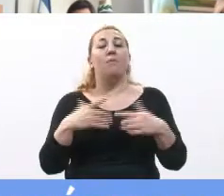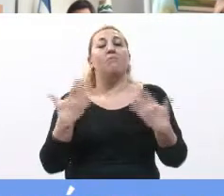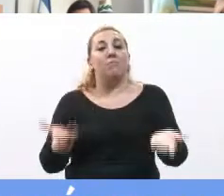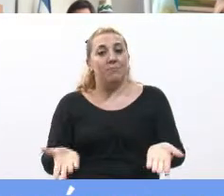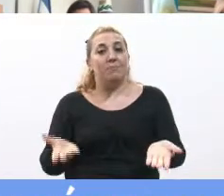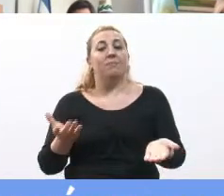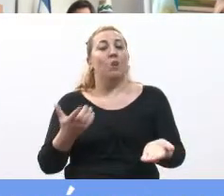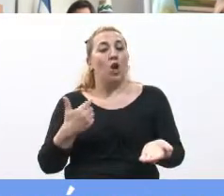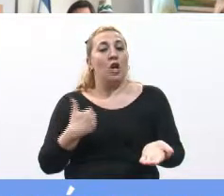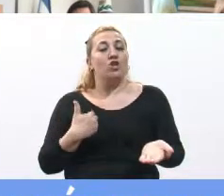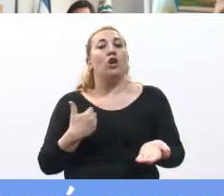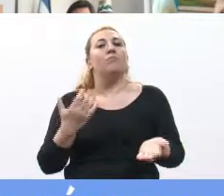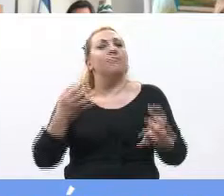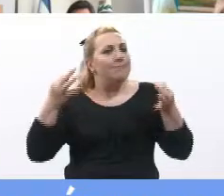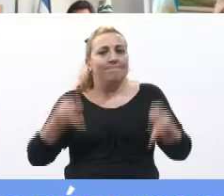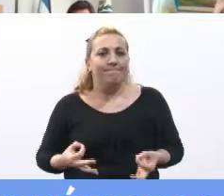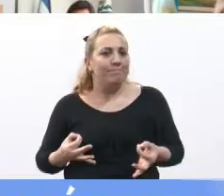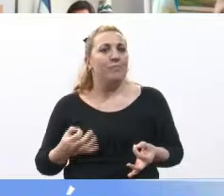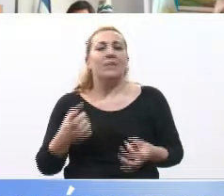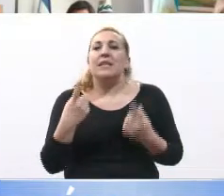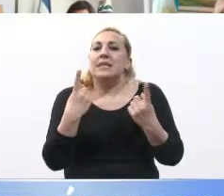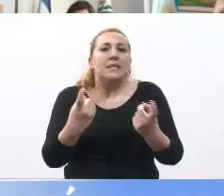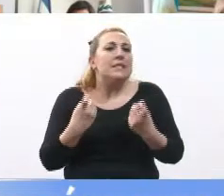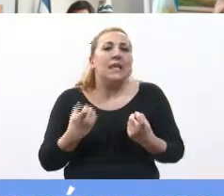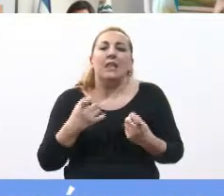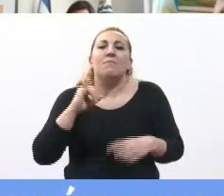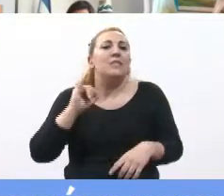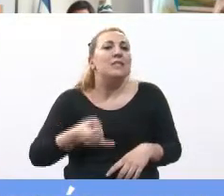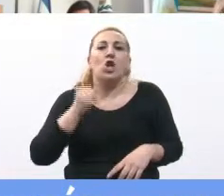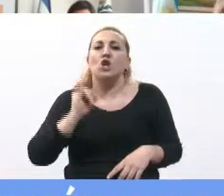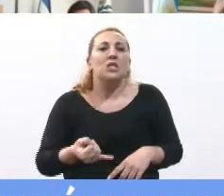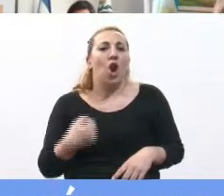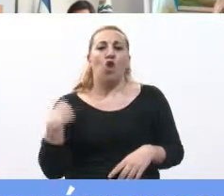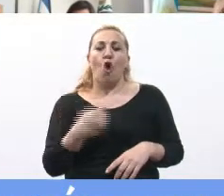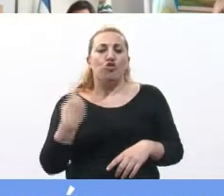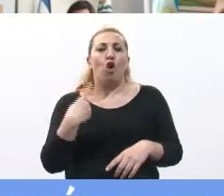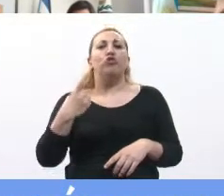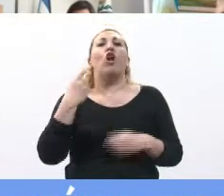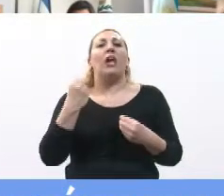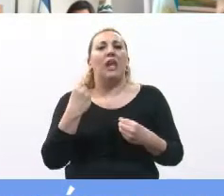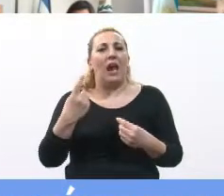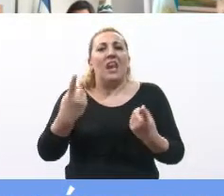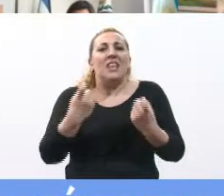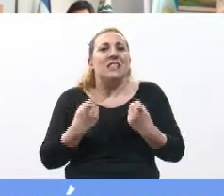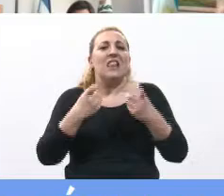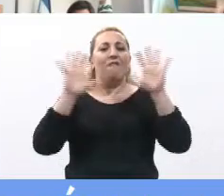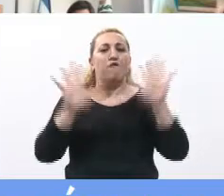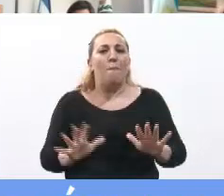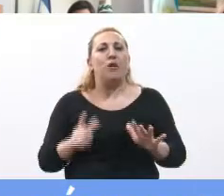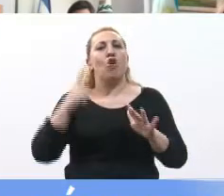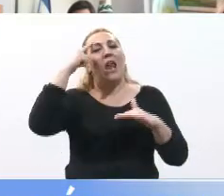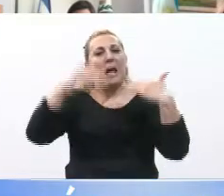sin ninguna duda, es indispensable que nos formemos, que nos capacitemos. Y todos aquellos que